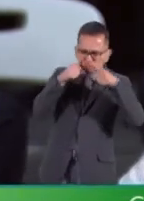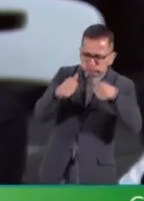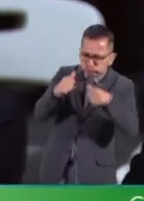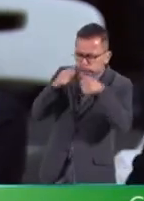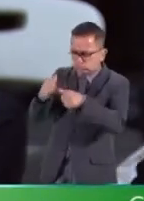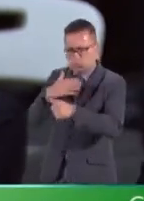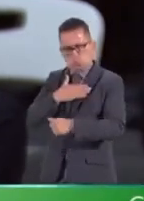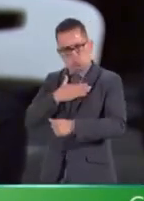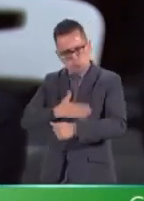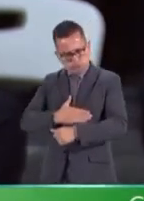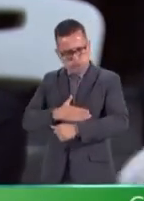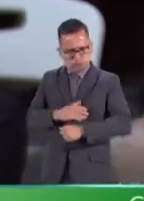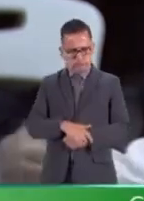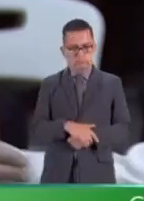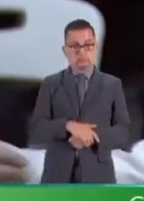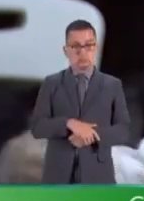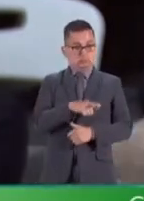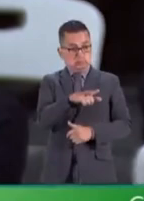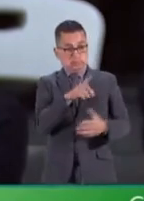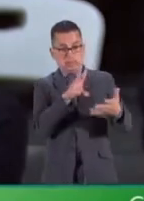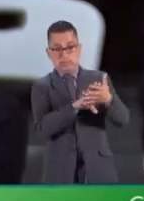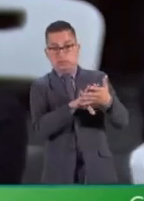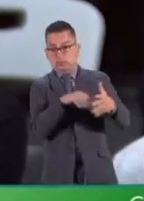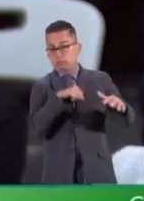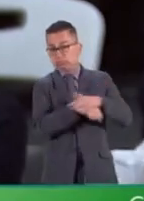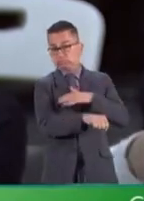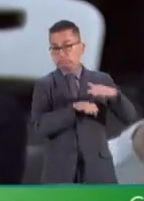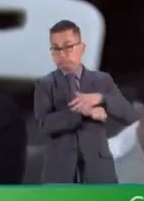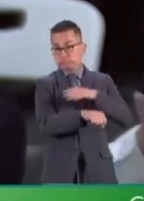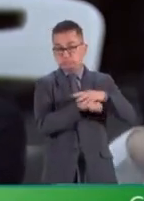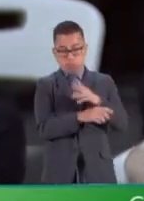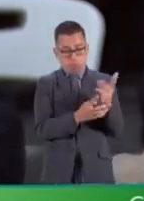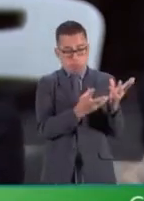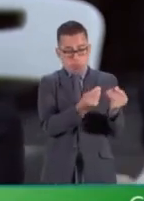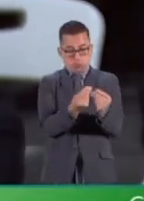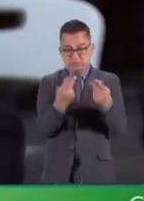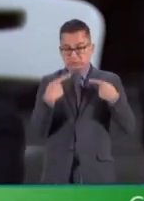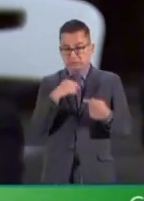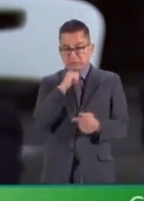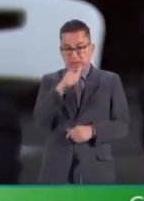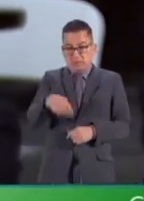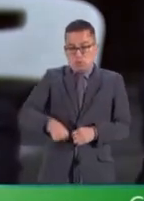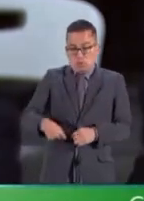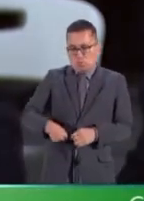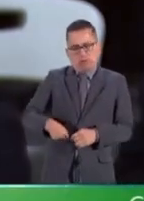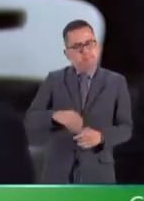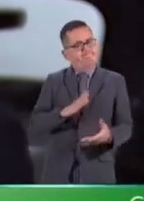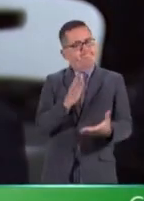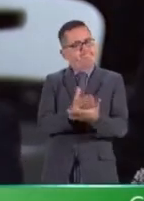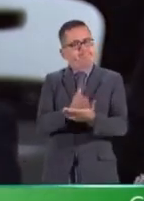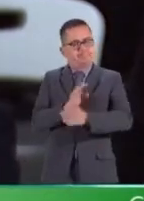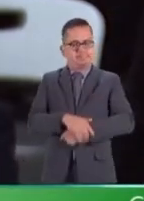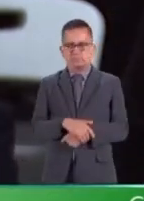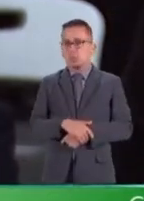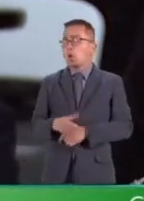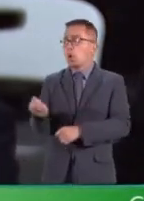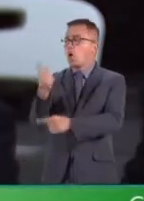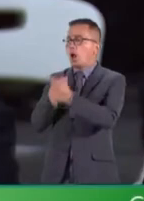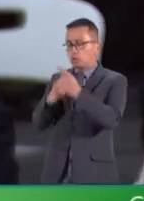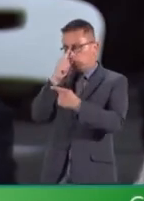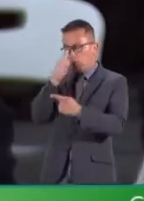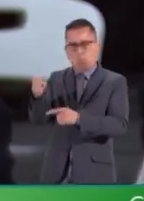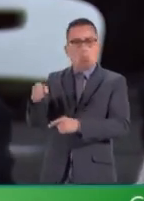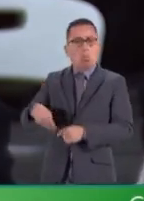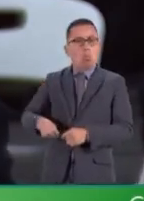Para ya no tener cárceles con miles de personas inocentes, mientras criminales impunes se benefician